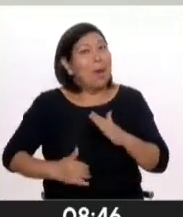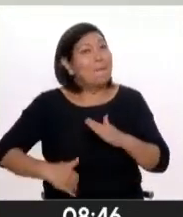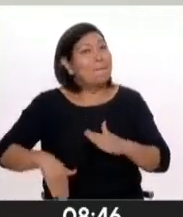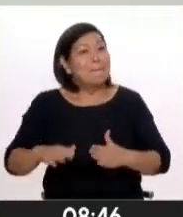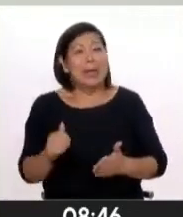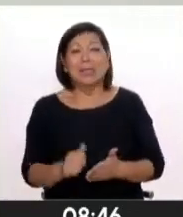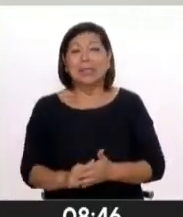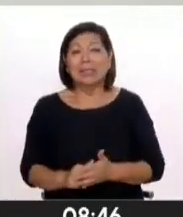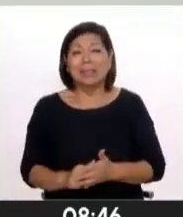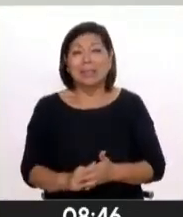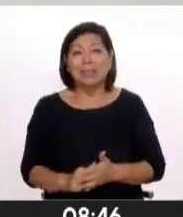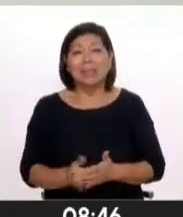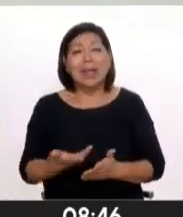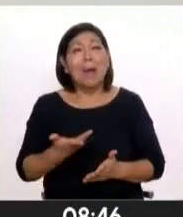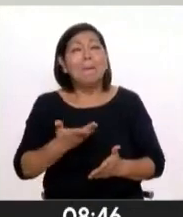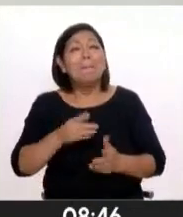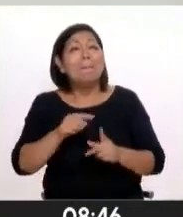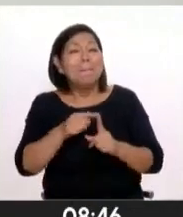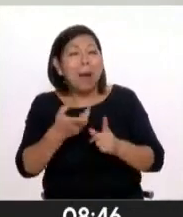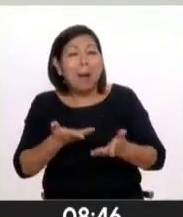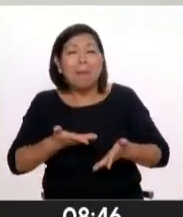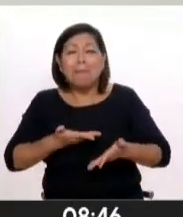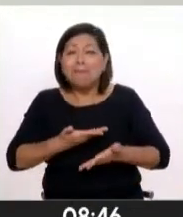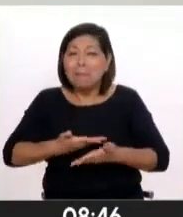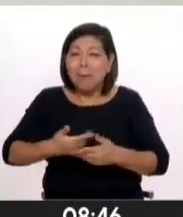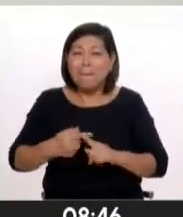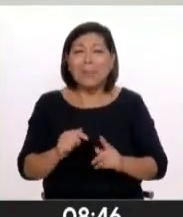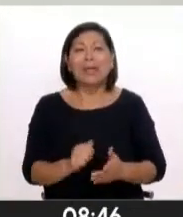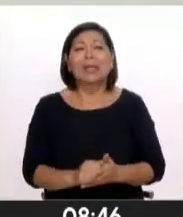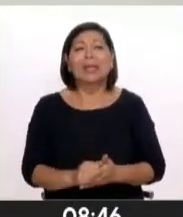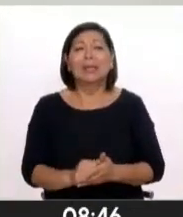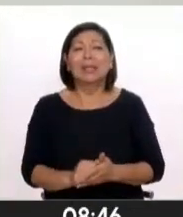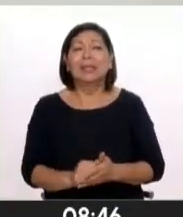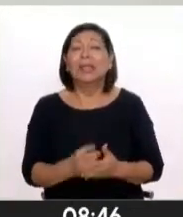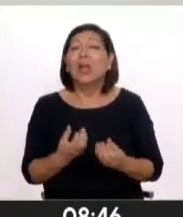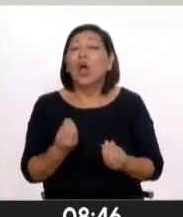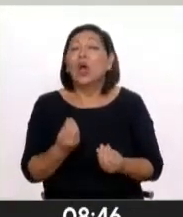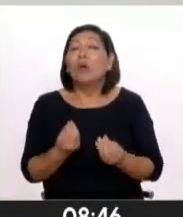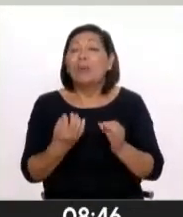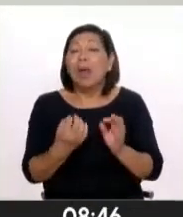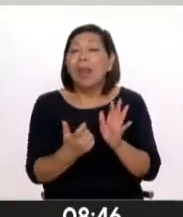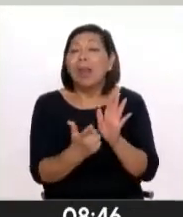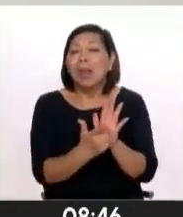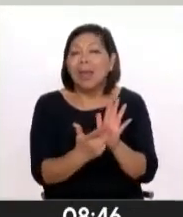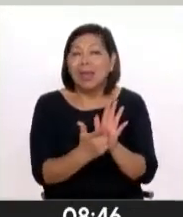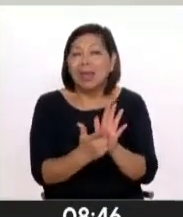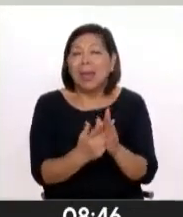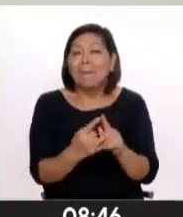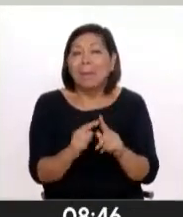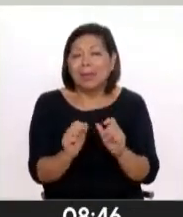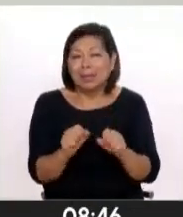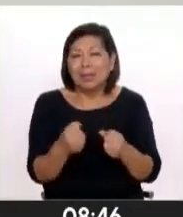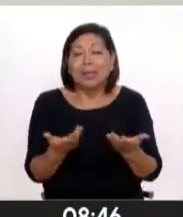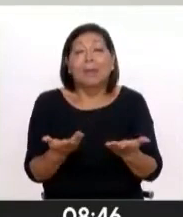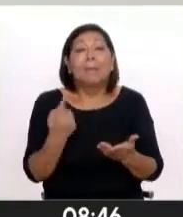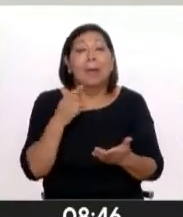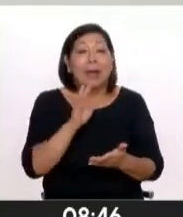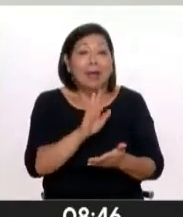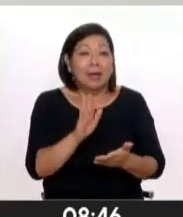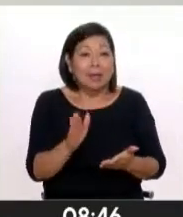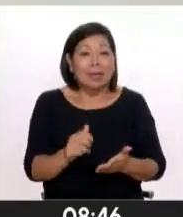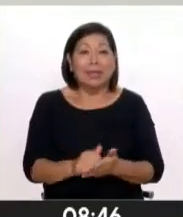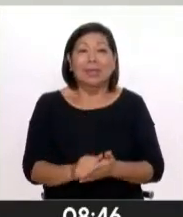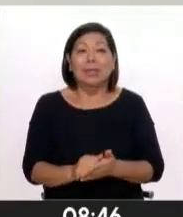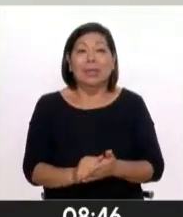a luz lo que son partos domiciliarios acompañados de una partera. La cosa es saber llegar al paciente, al usuario, ¿para qué? Para que termine